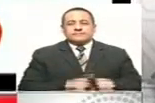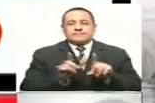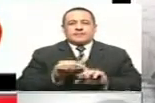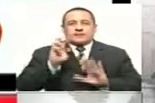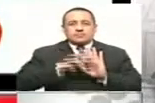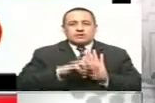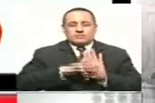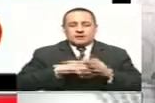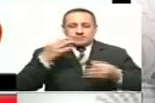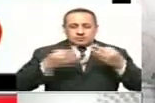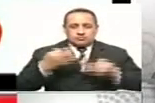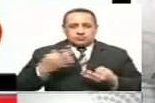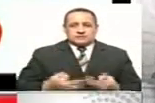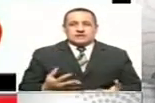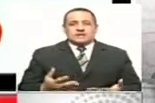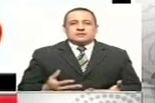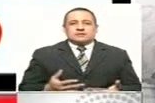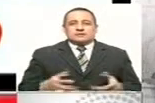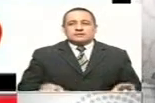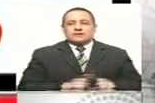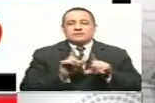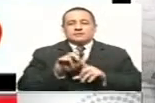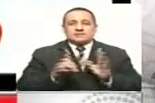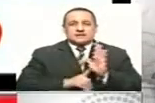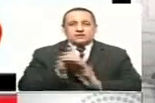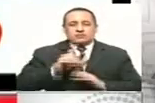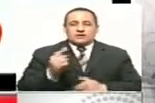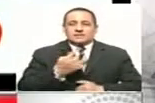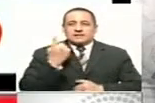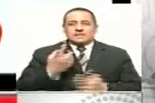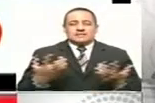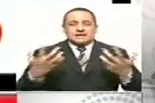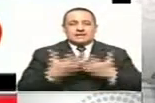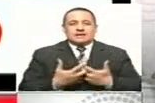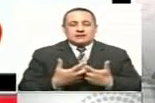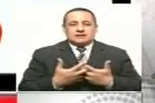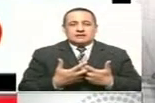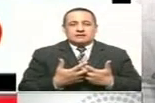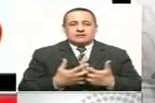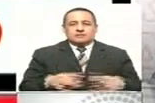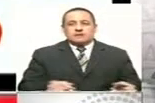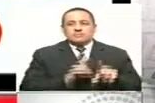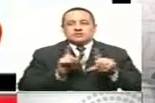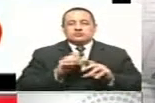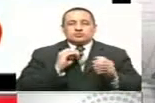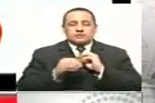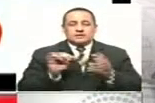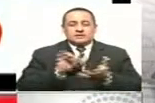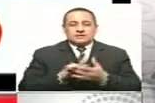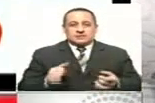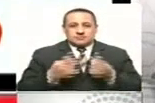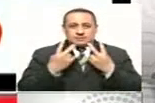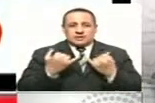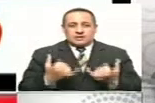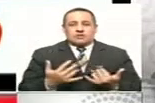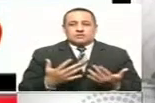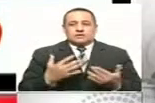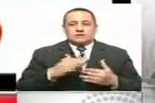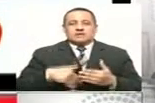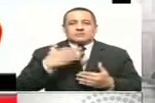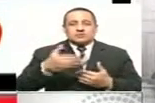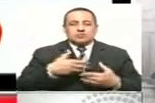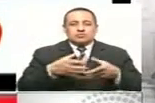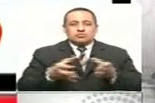programa presupuestal de desarrollo alternativo integral sostenible, que más bien ahí no hemos